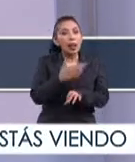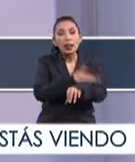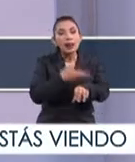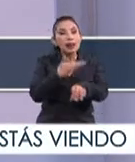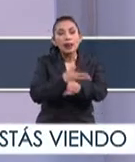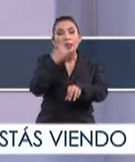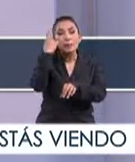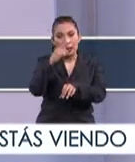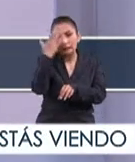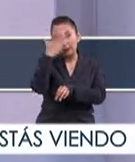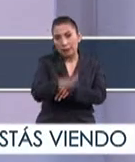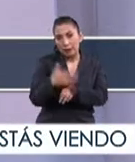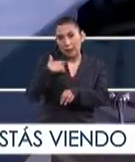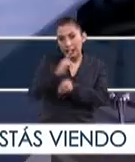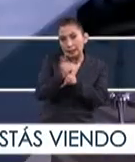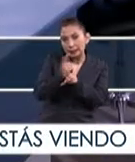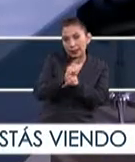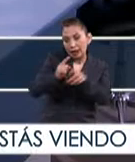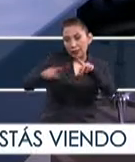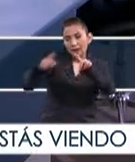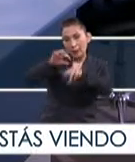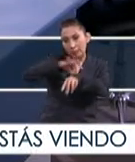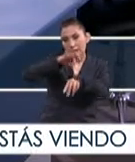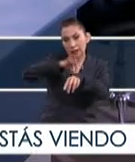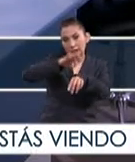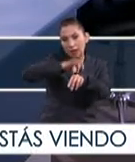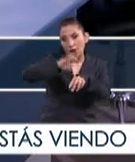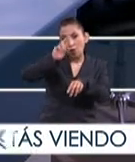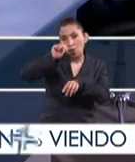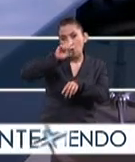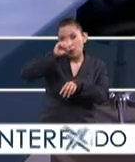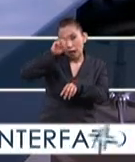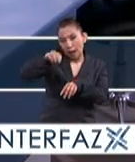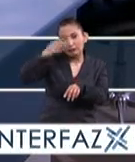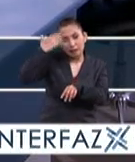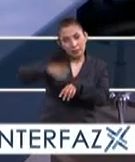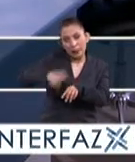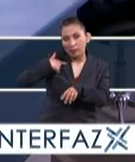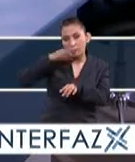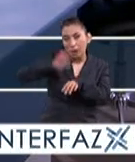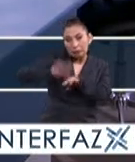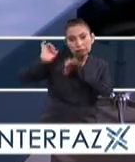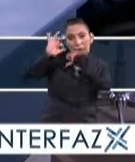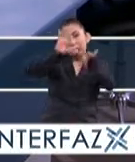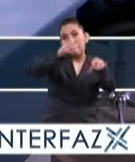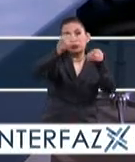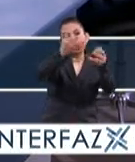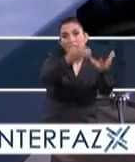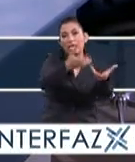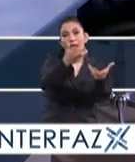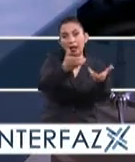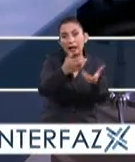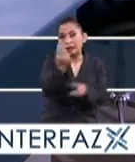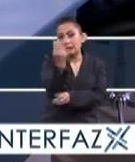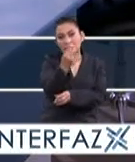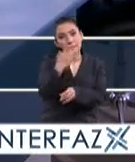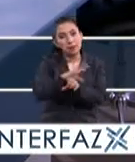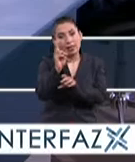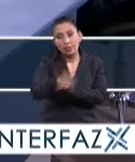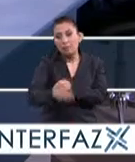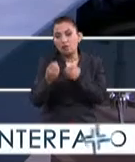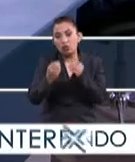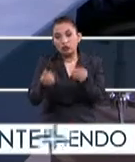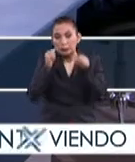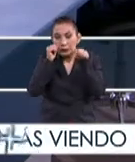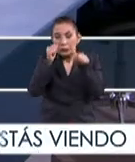proceso sabemos que las carreras de medicina en la Universidad Nacional Autónoma de México son de las más solicitadas, se necesita verdaderamente